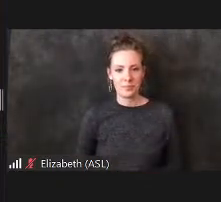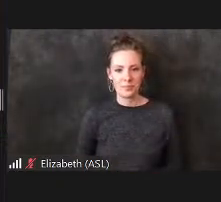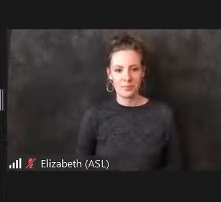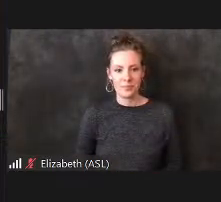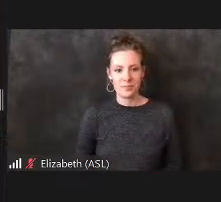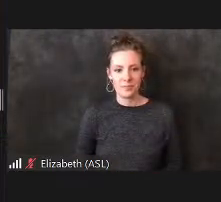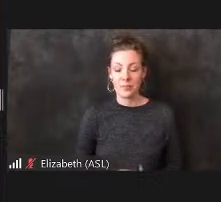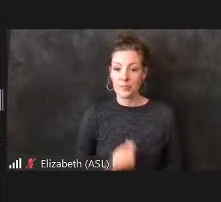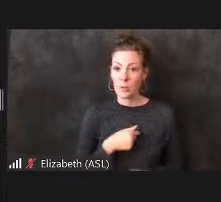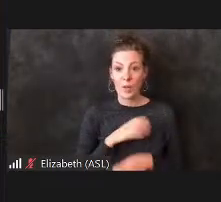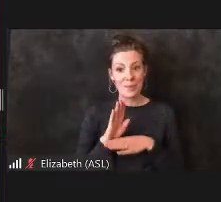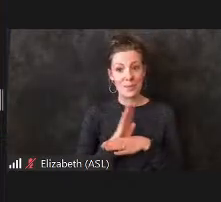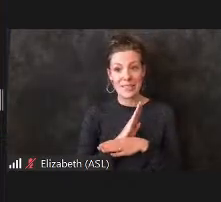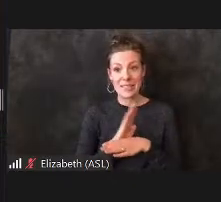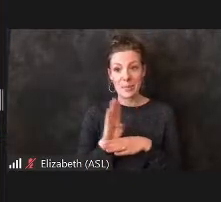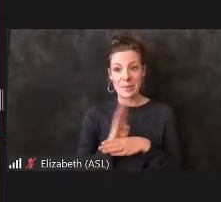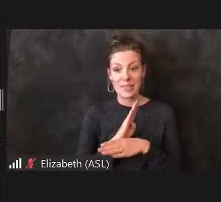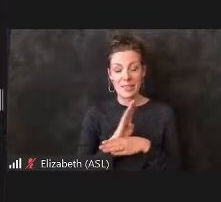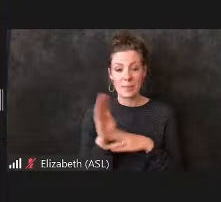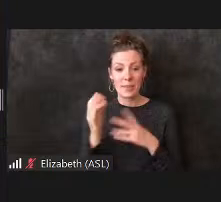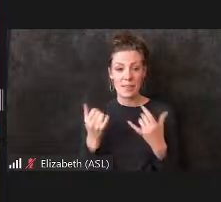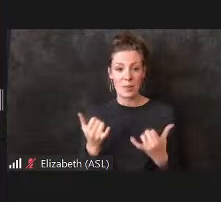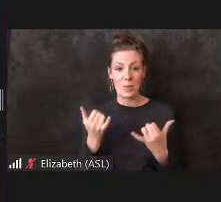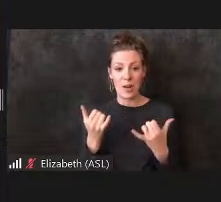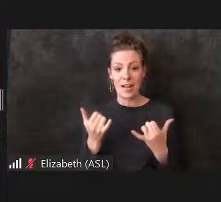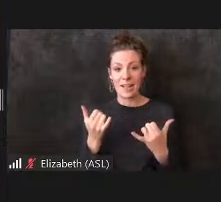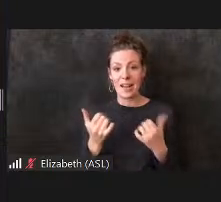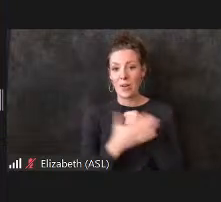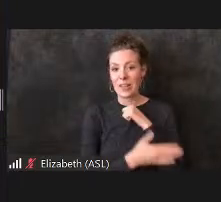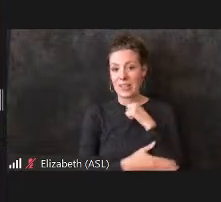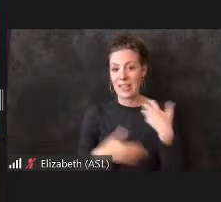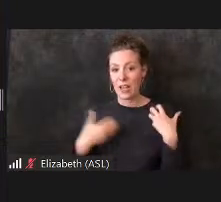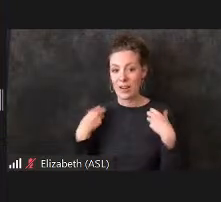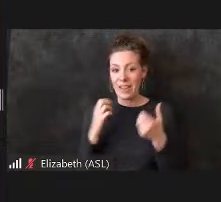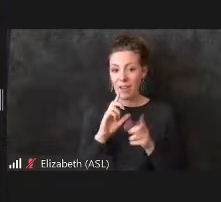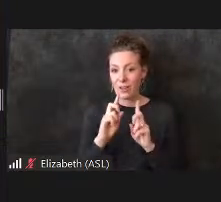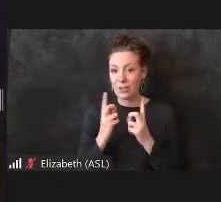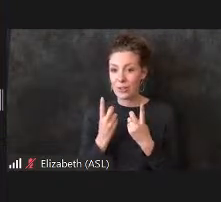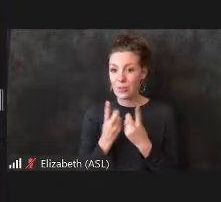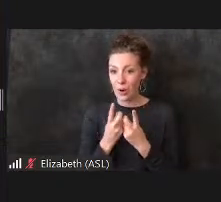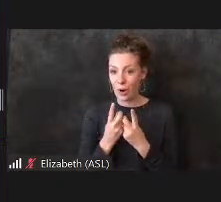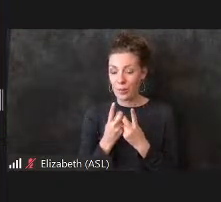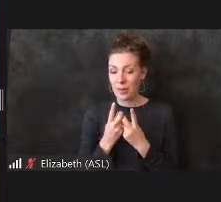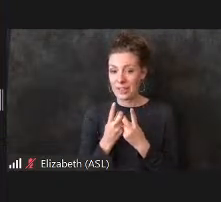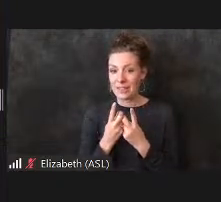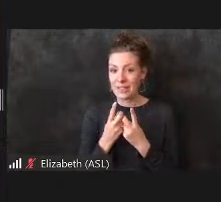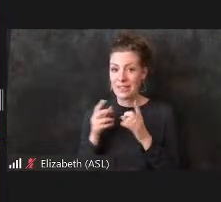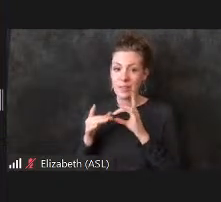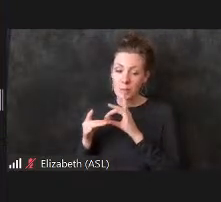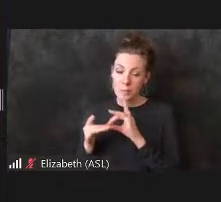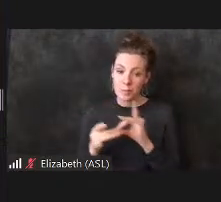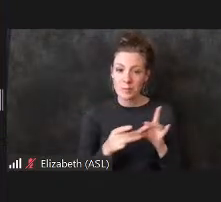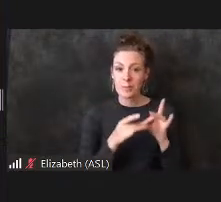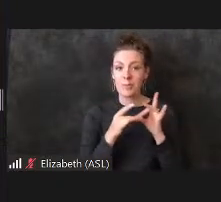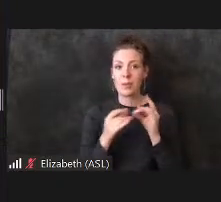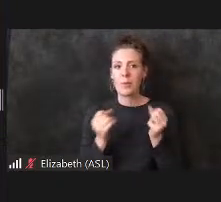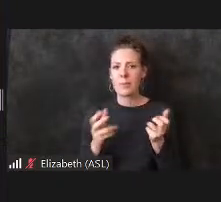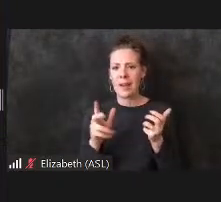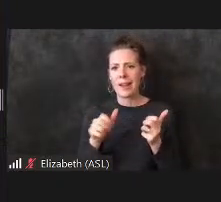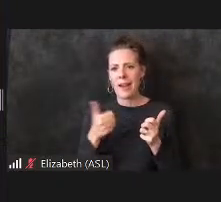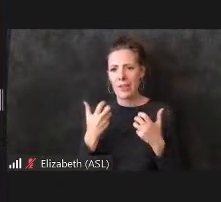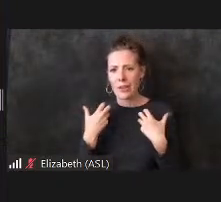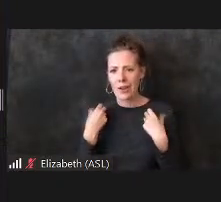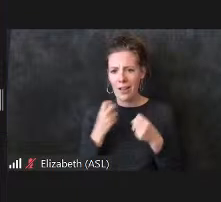very busy here. Estamos muy ocupados aquí en el Departamento del Condado de Salud, junto con